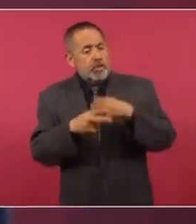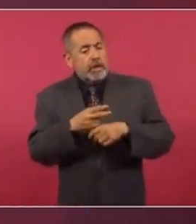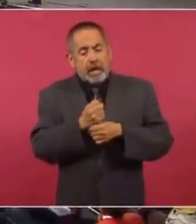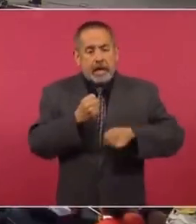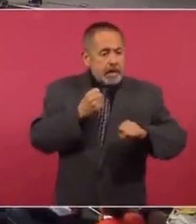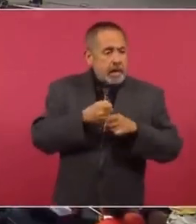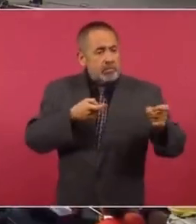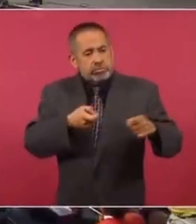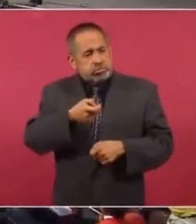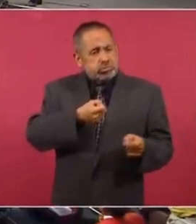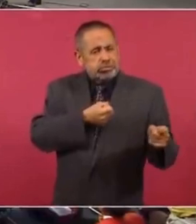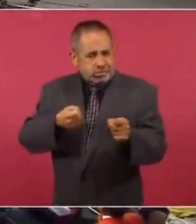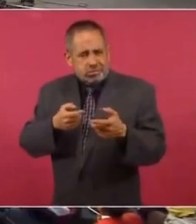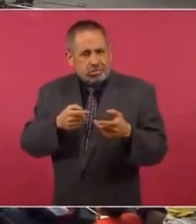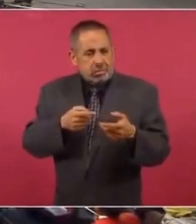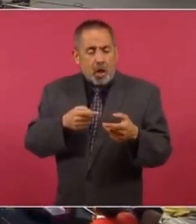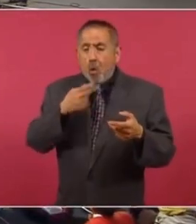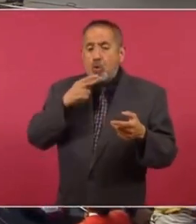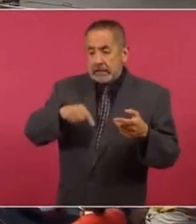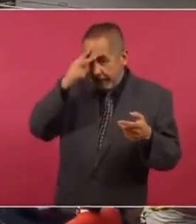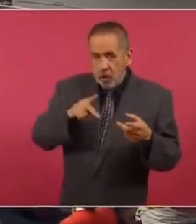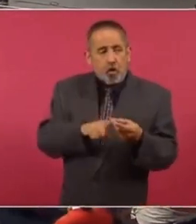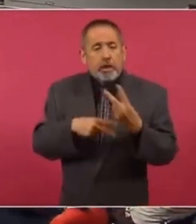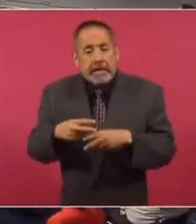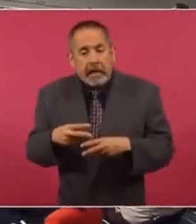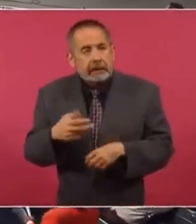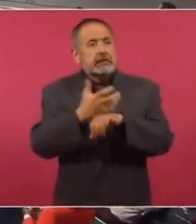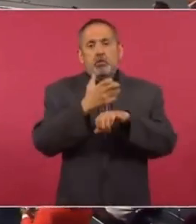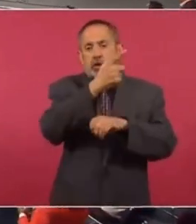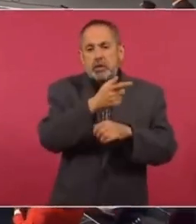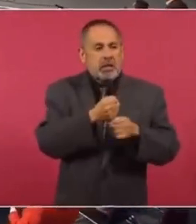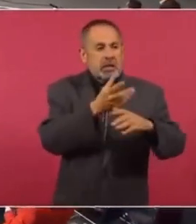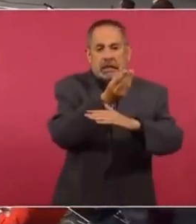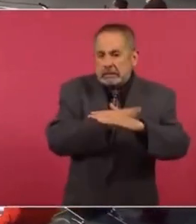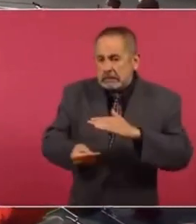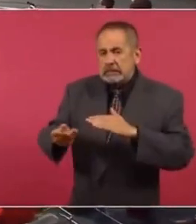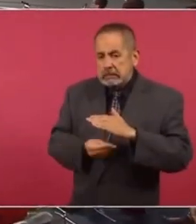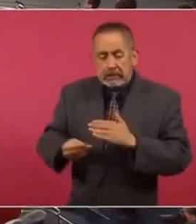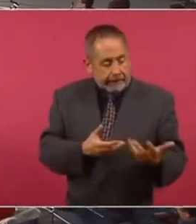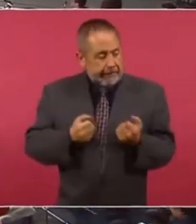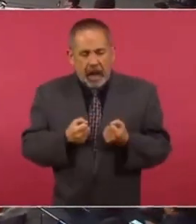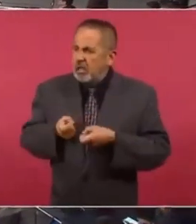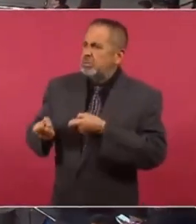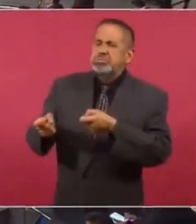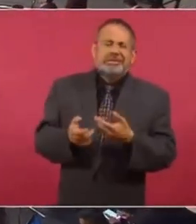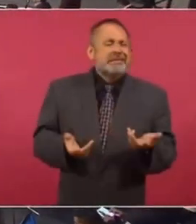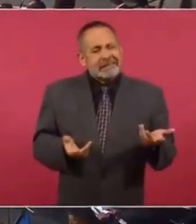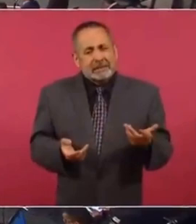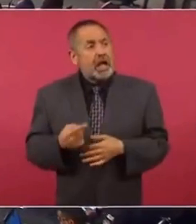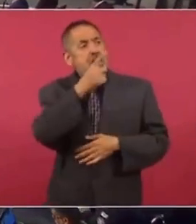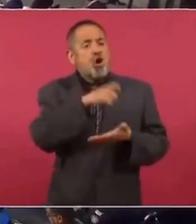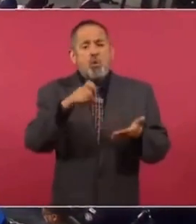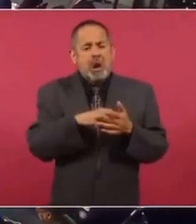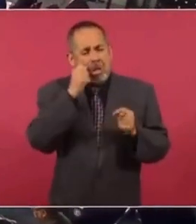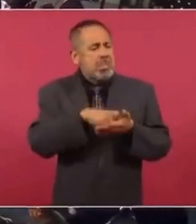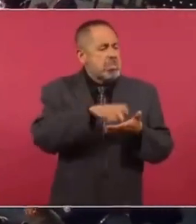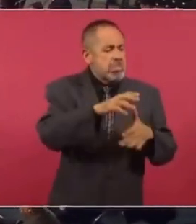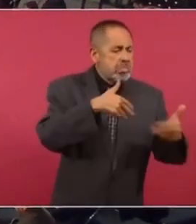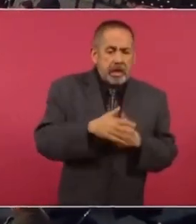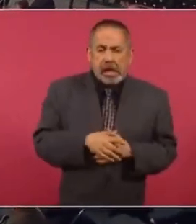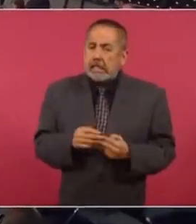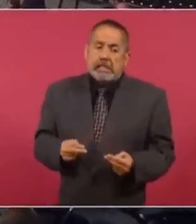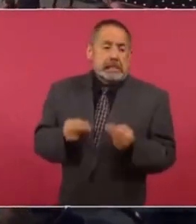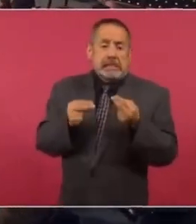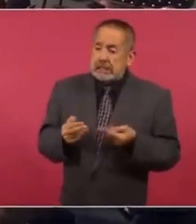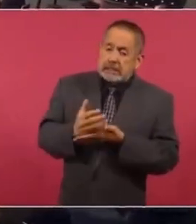utilizan los narcotraficantes en México? Pues de Estados Unidos. Que allá las compran sin ningún control. Es un gran